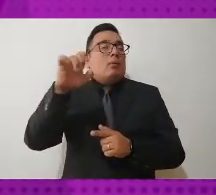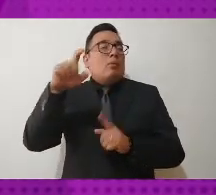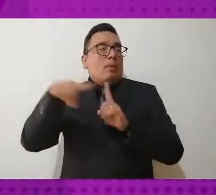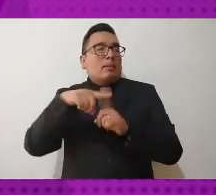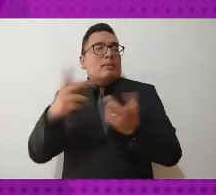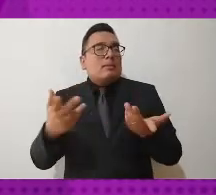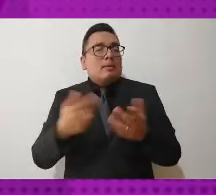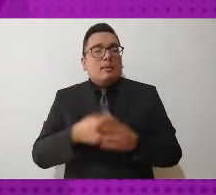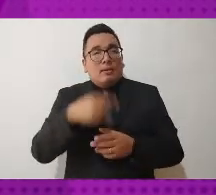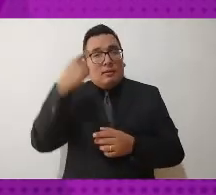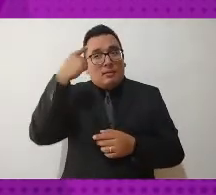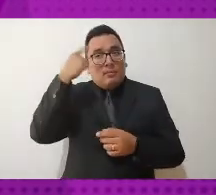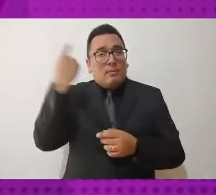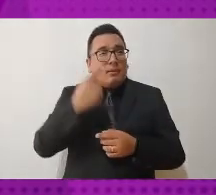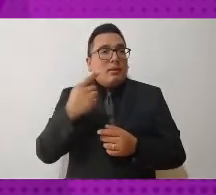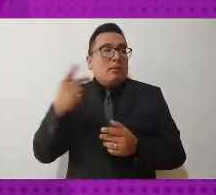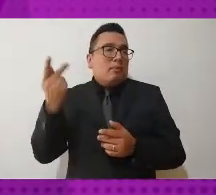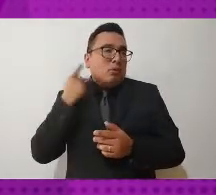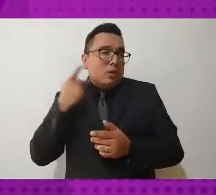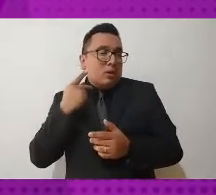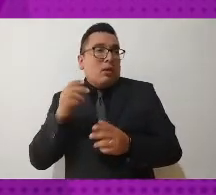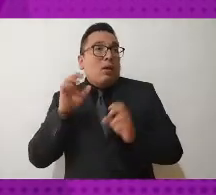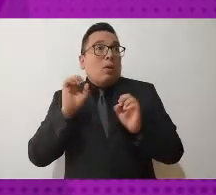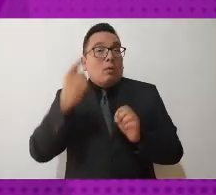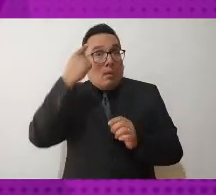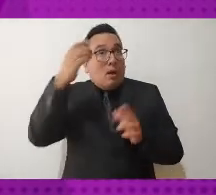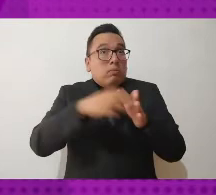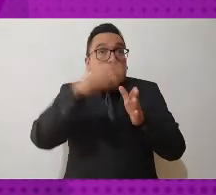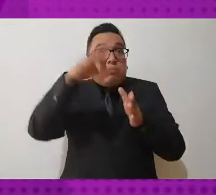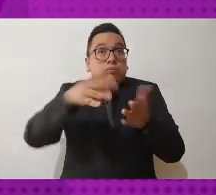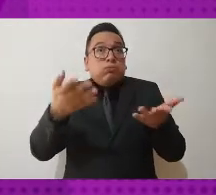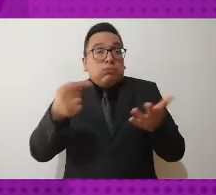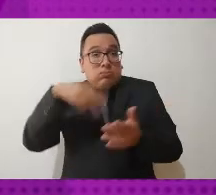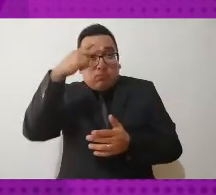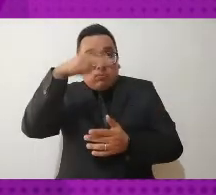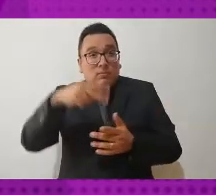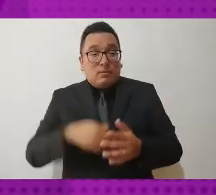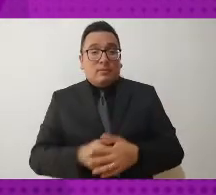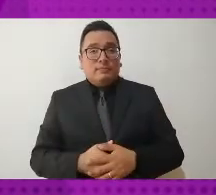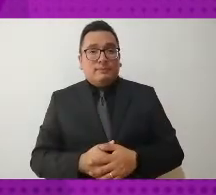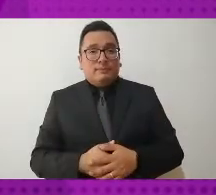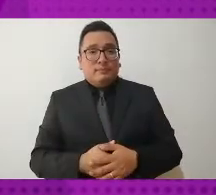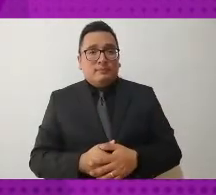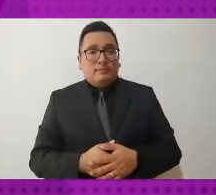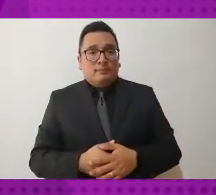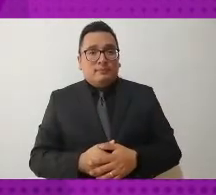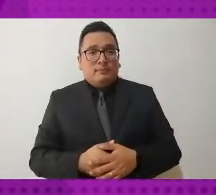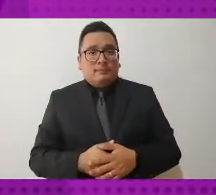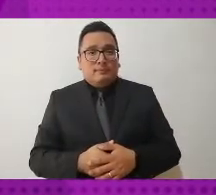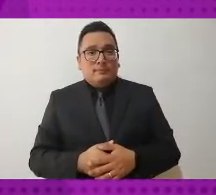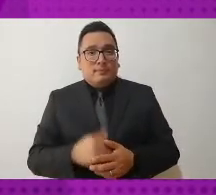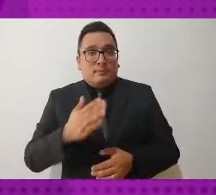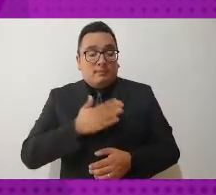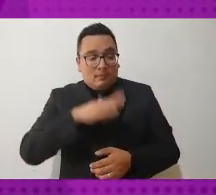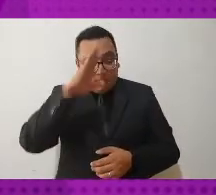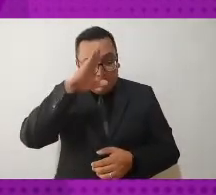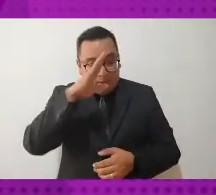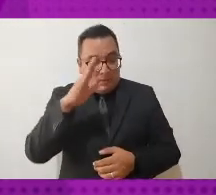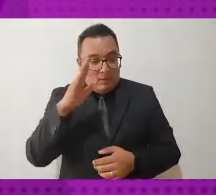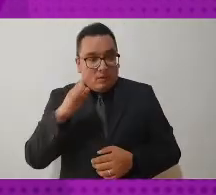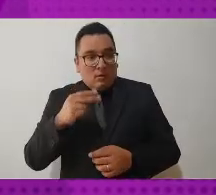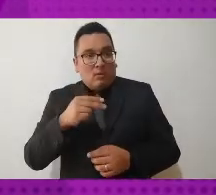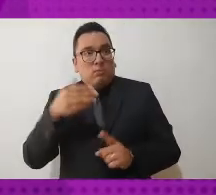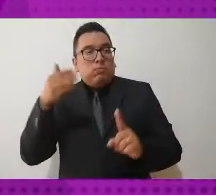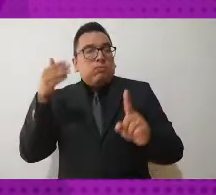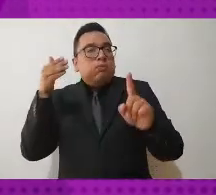de la política dentro de las elecciones en México pues creo y Considero que lo principal